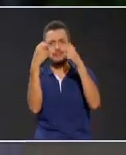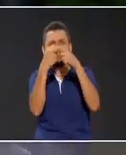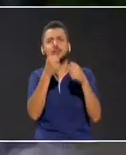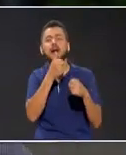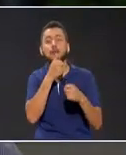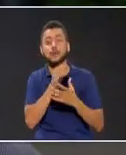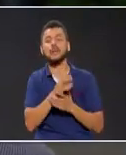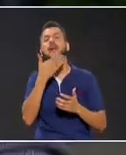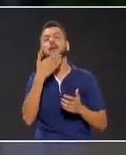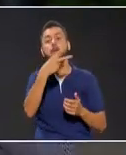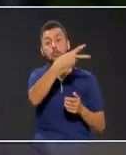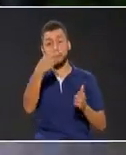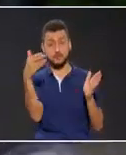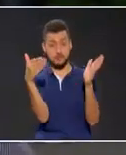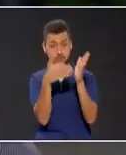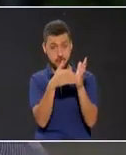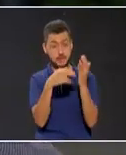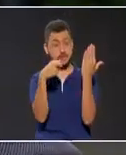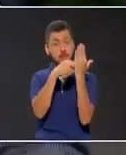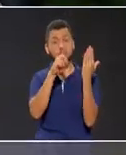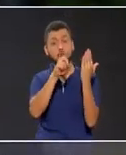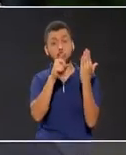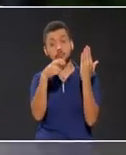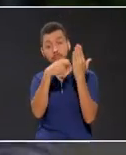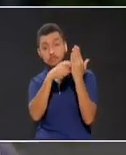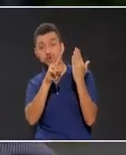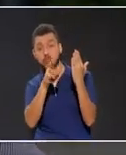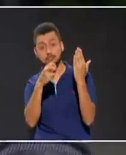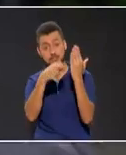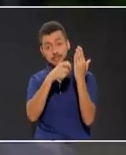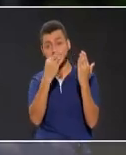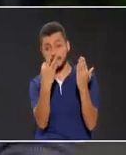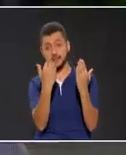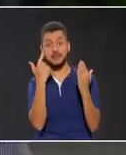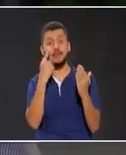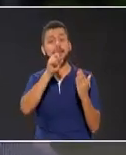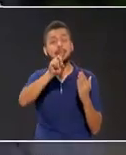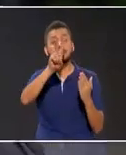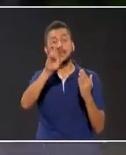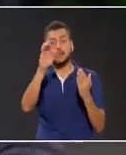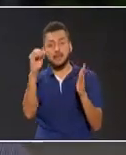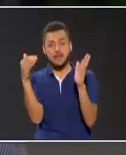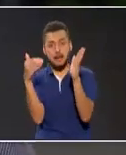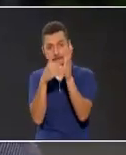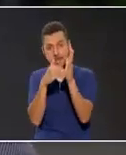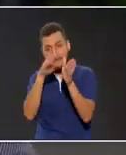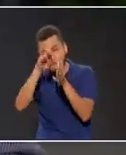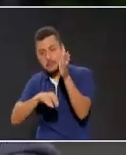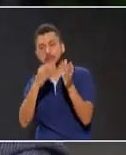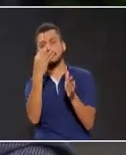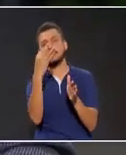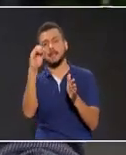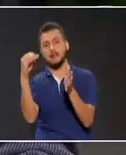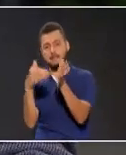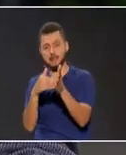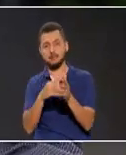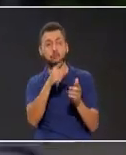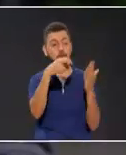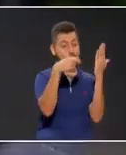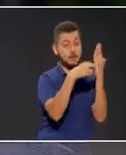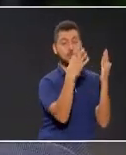paga 200.000 pesos y ese estrato 1, 2 y 3, estaría pagando entonces 170.000 pesos, 30.000 menos. Y si ese estrato